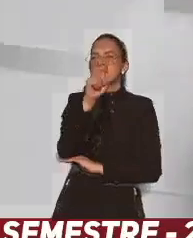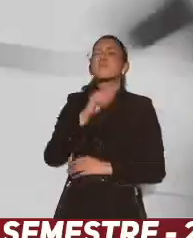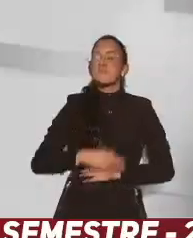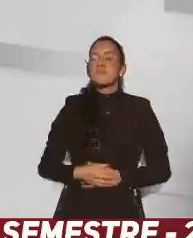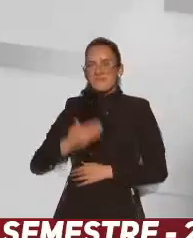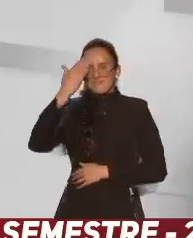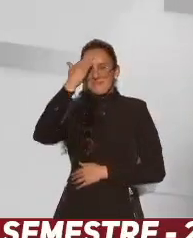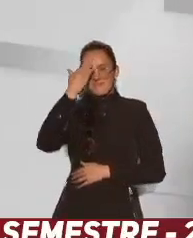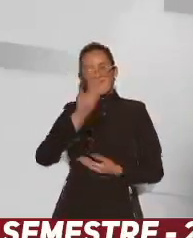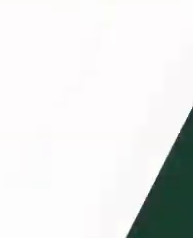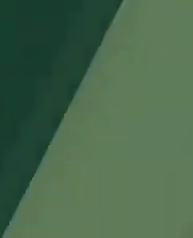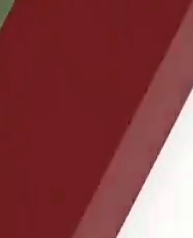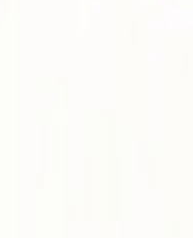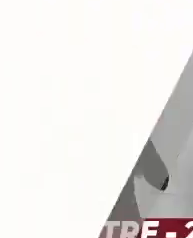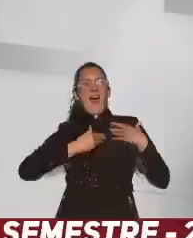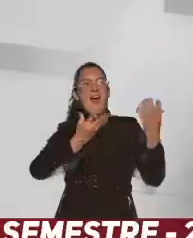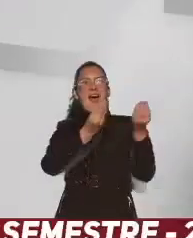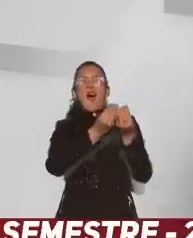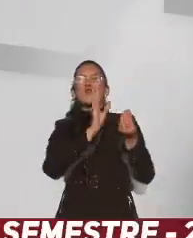comando de personal.